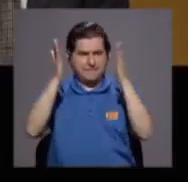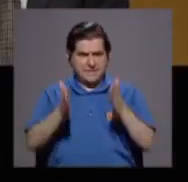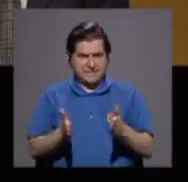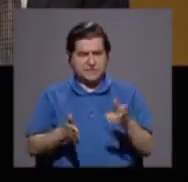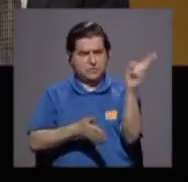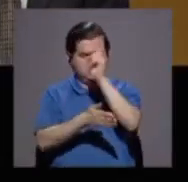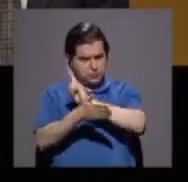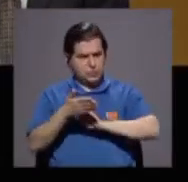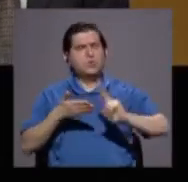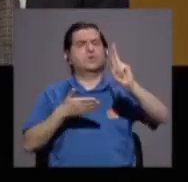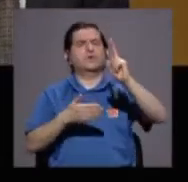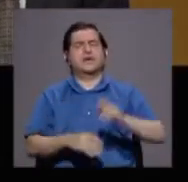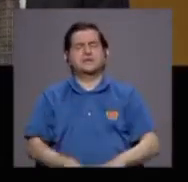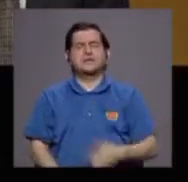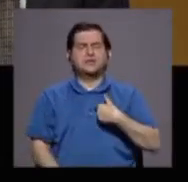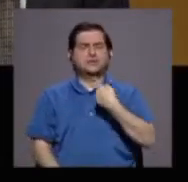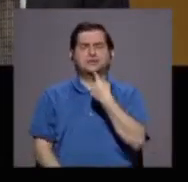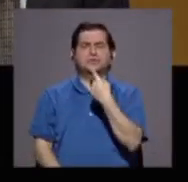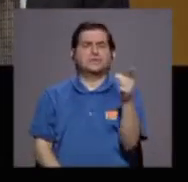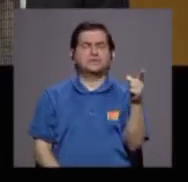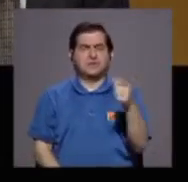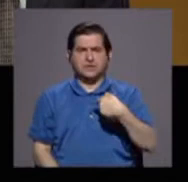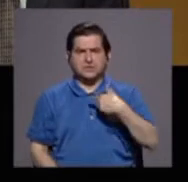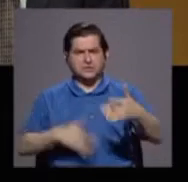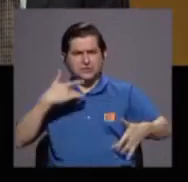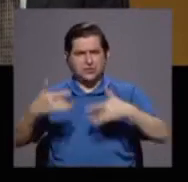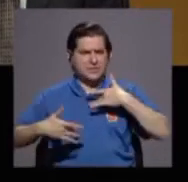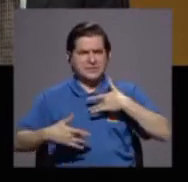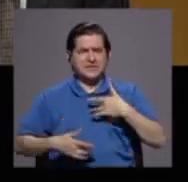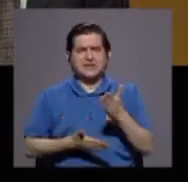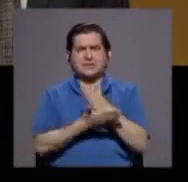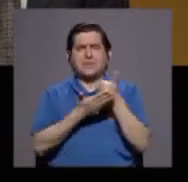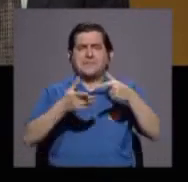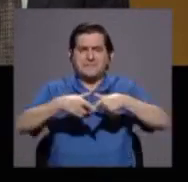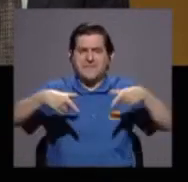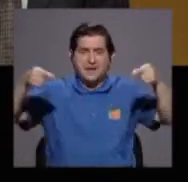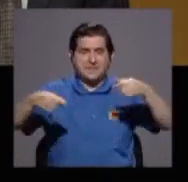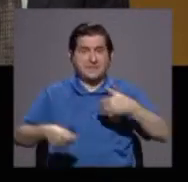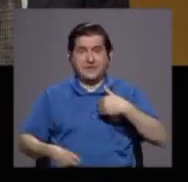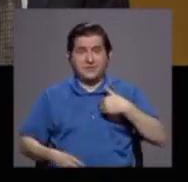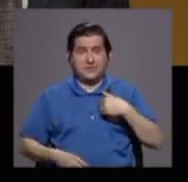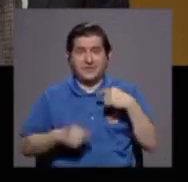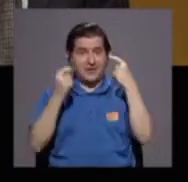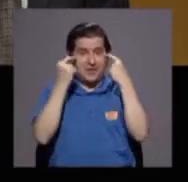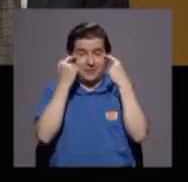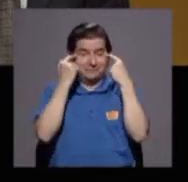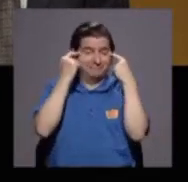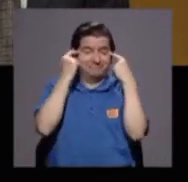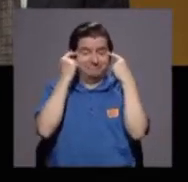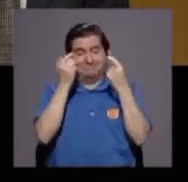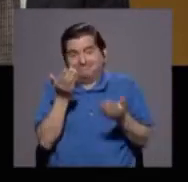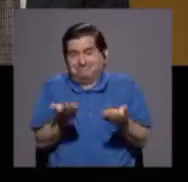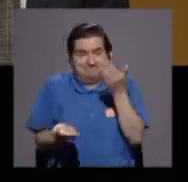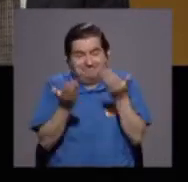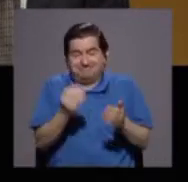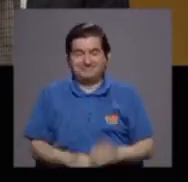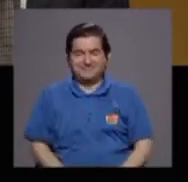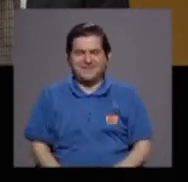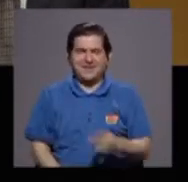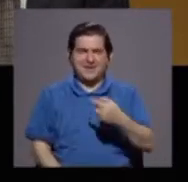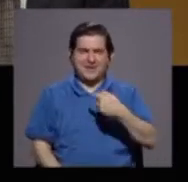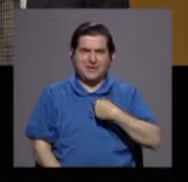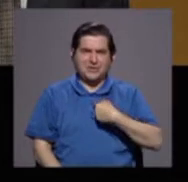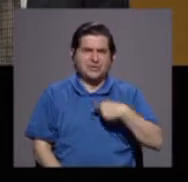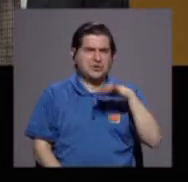de la universidad les digo que yo me siento un poco japonés, pese a que no tengo los ojos rasgados y que hace